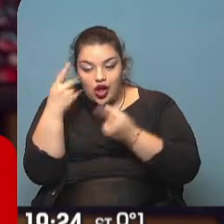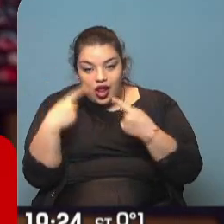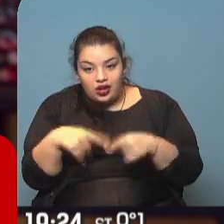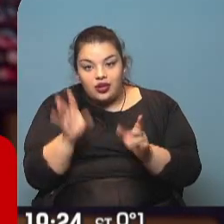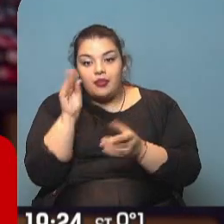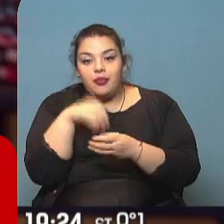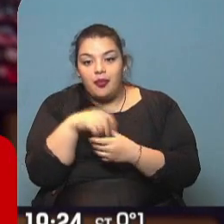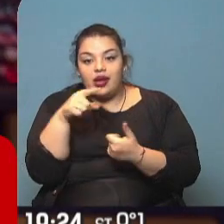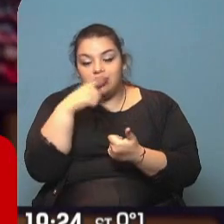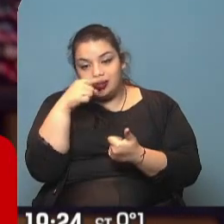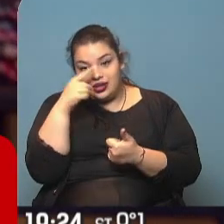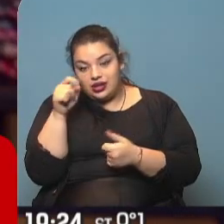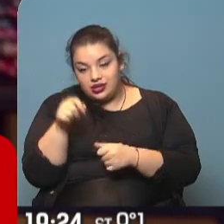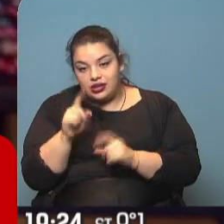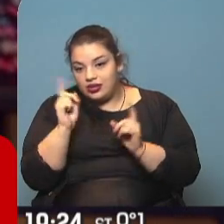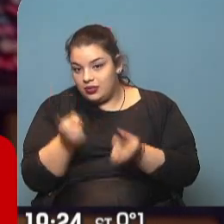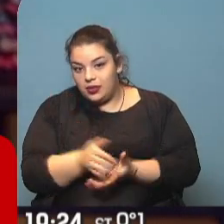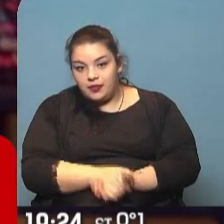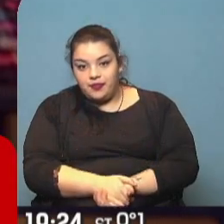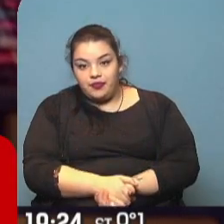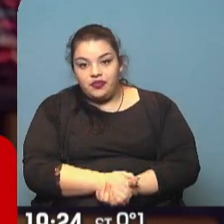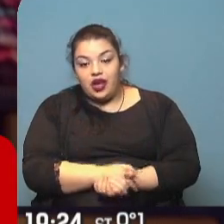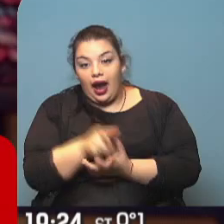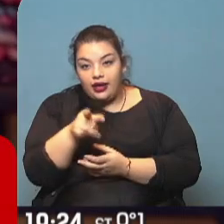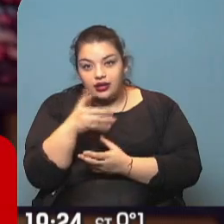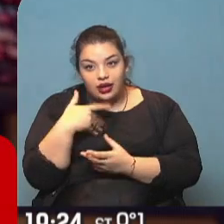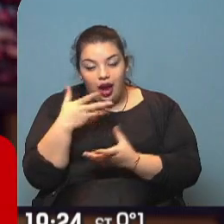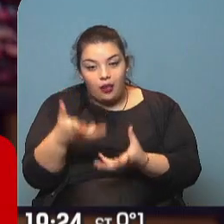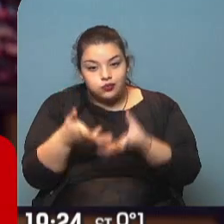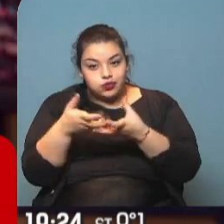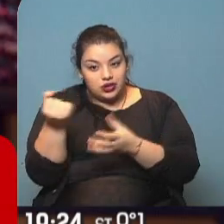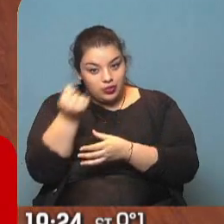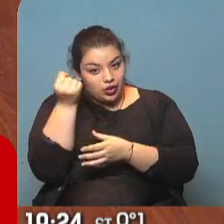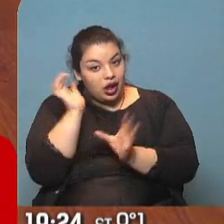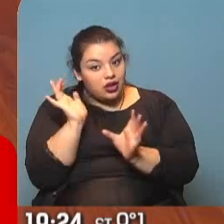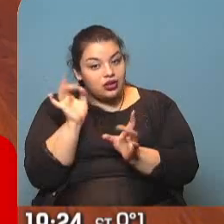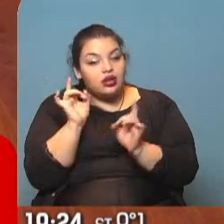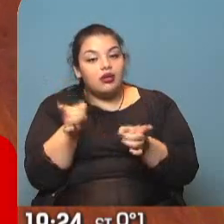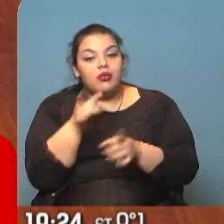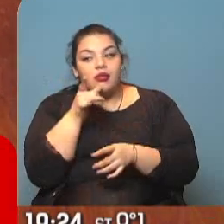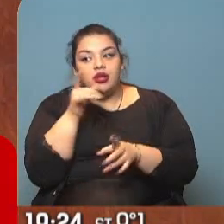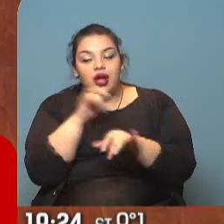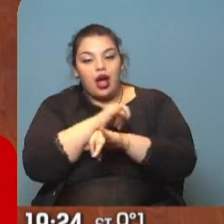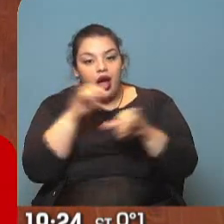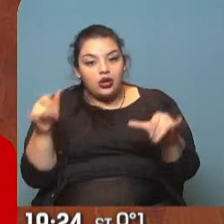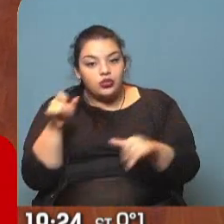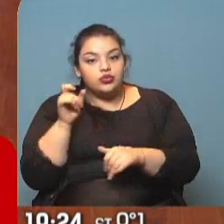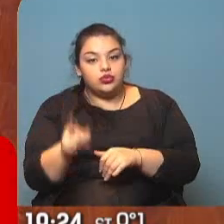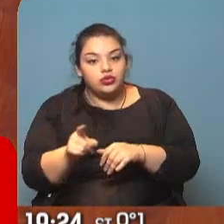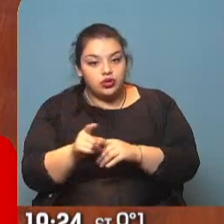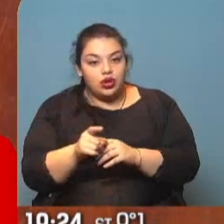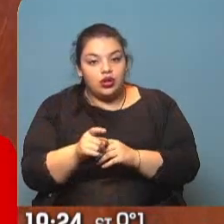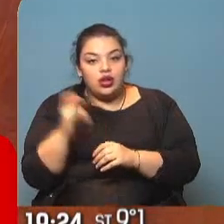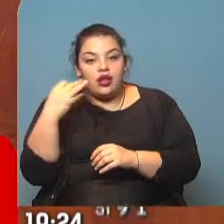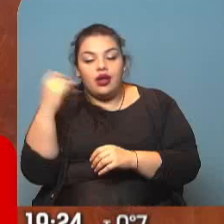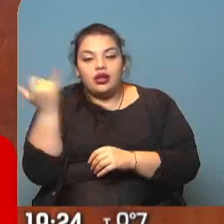los vencimientos de capital. Como mínimo, ese sería un buen monto, digamos. Creo que el anuncio de todo el paquete tiene que tener un piso de 40.000 millones de dólares